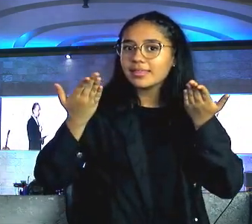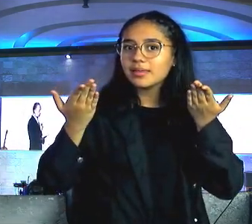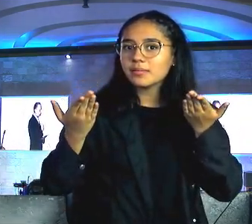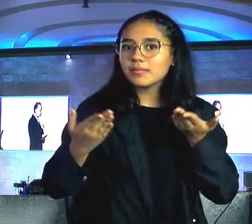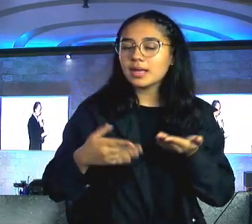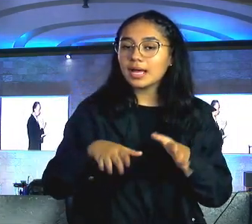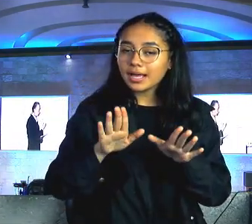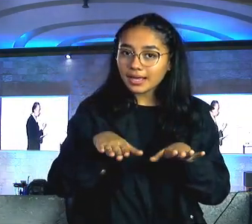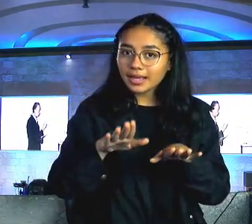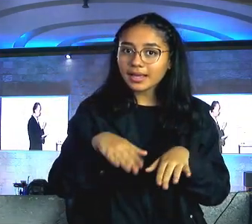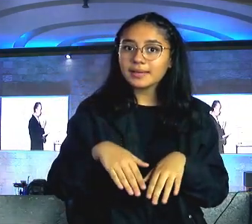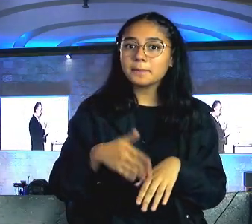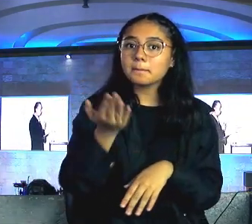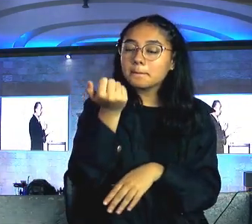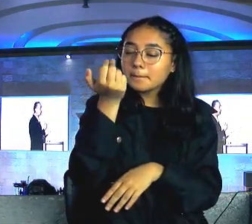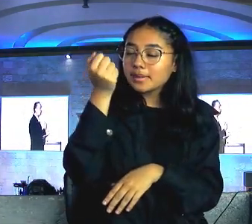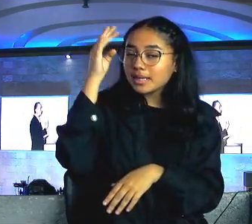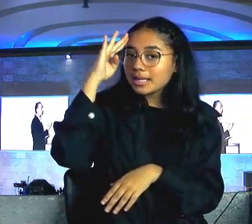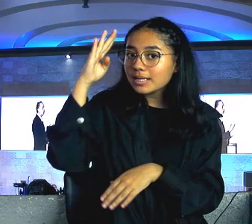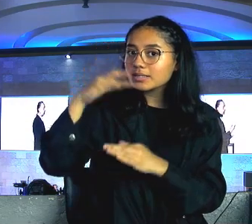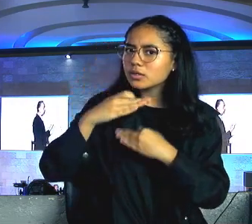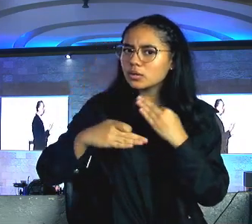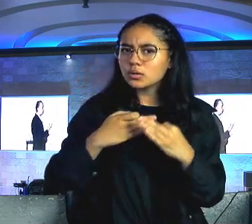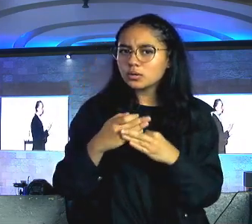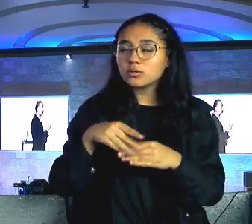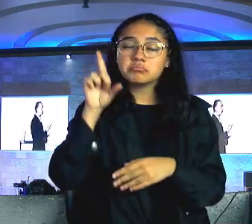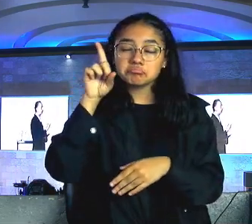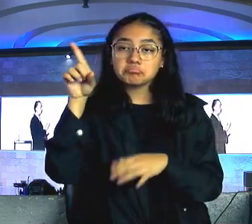pedirle a Dios todo lo que tú necesitas. Él ya sabe,